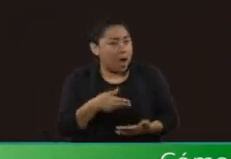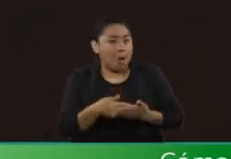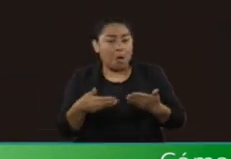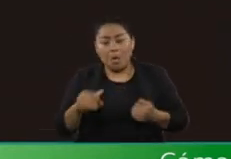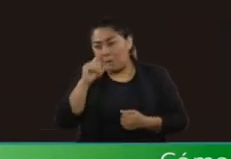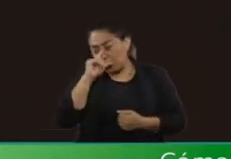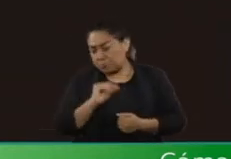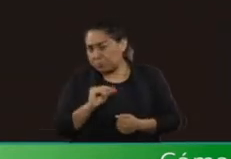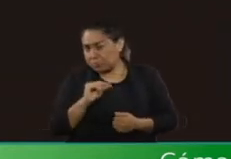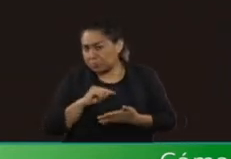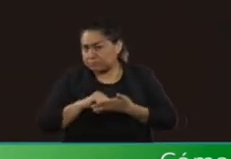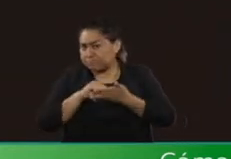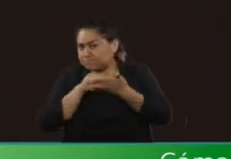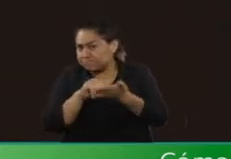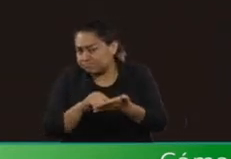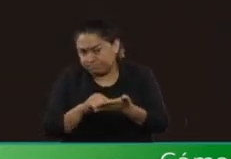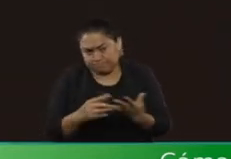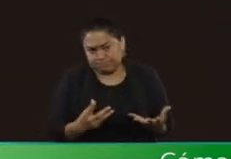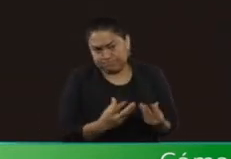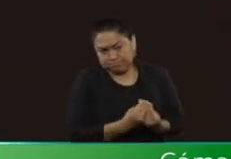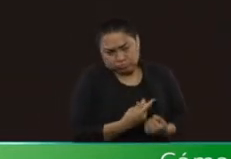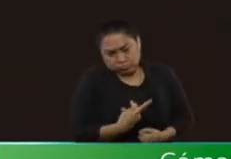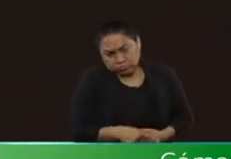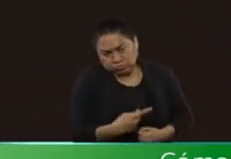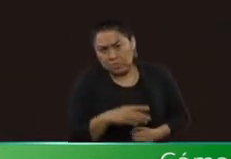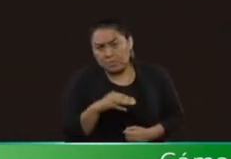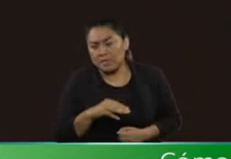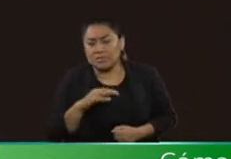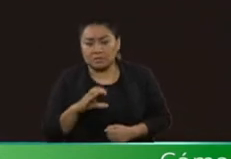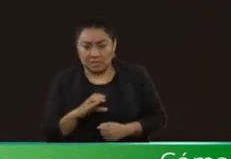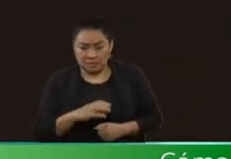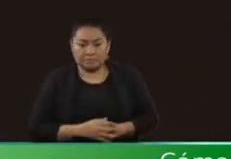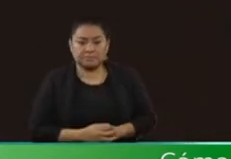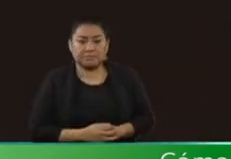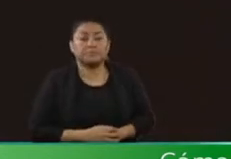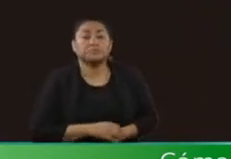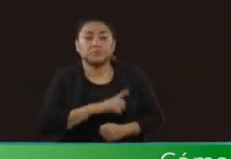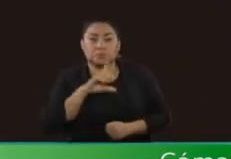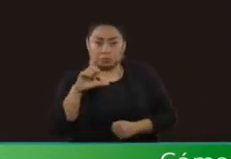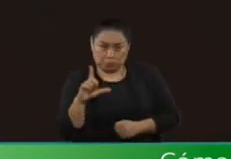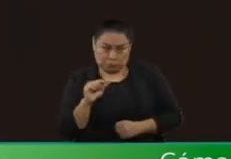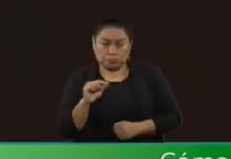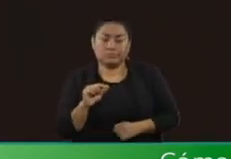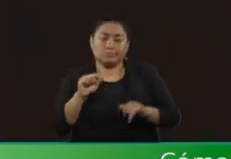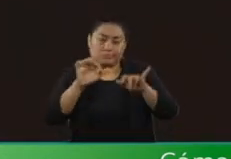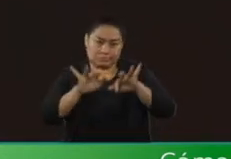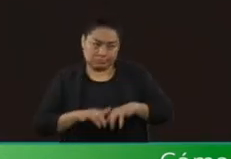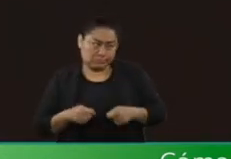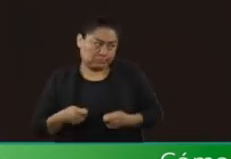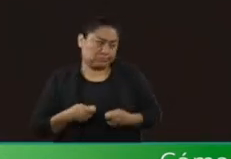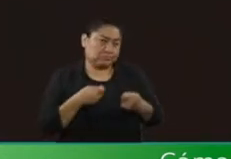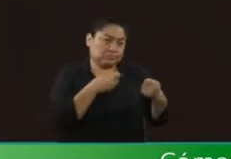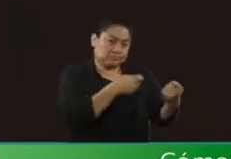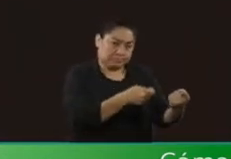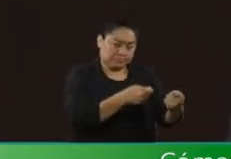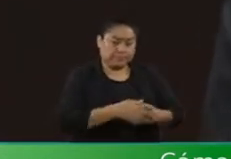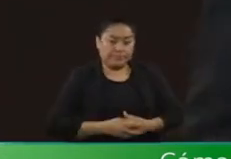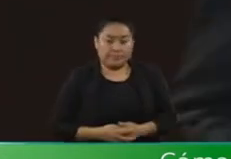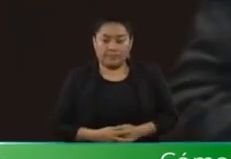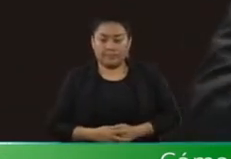presentar reservas como Movimiento Ciudadano, lo cual señalaremos y le entregaremos un documento al respecto,